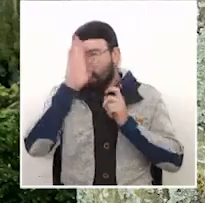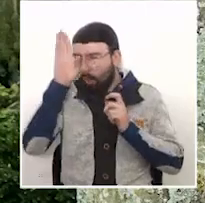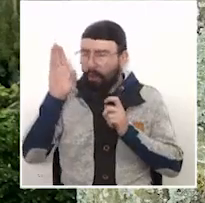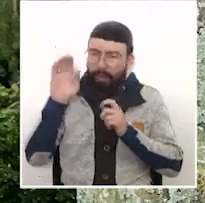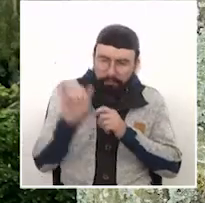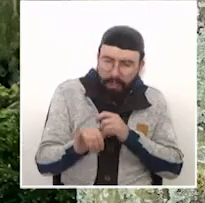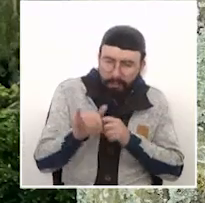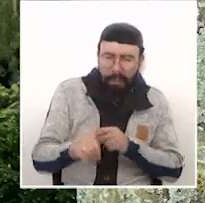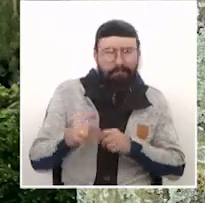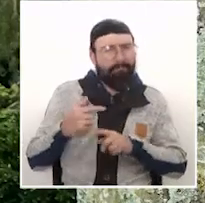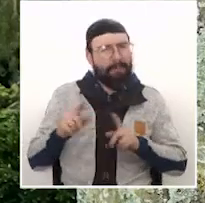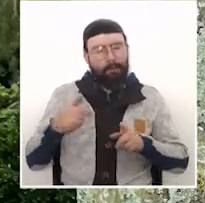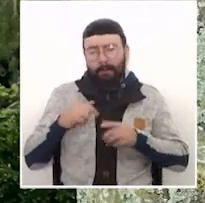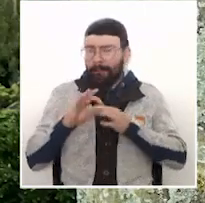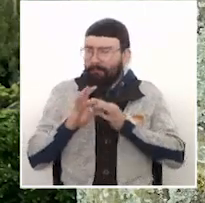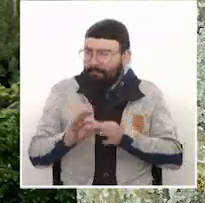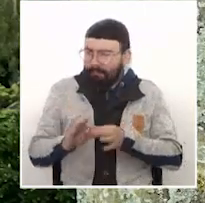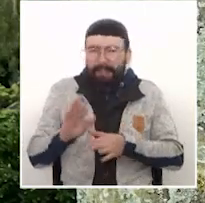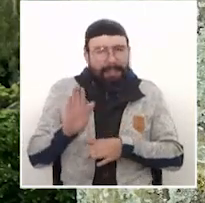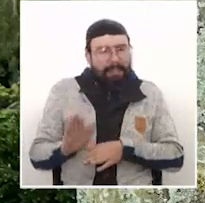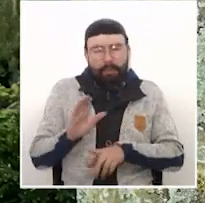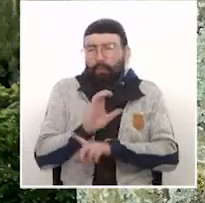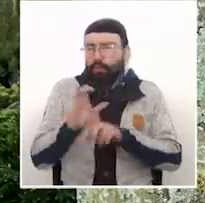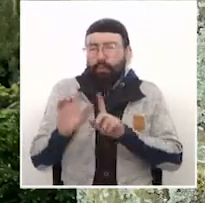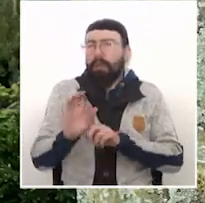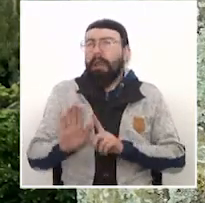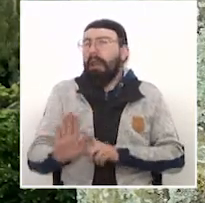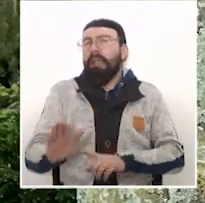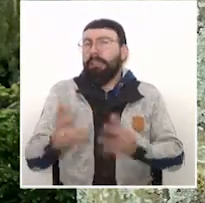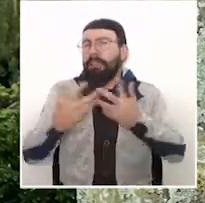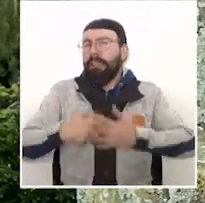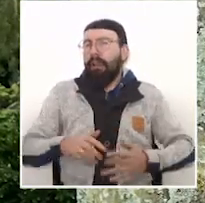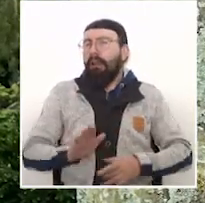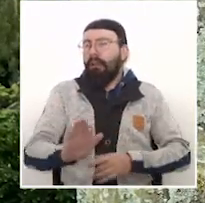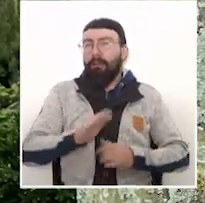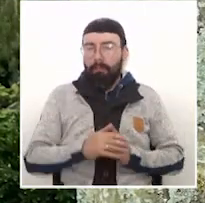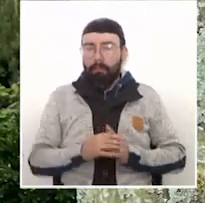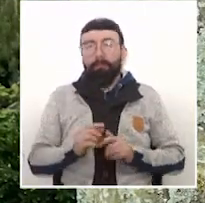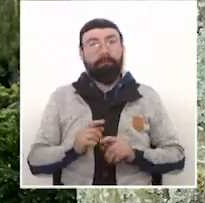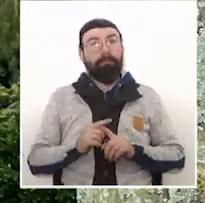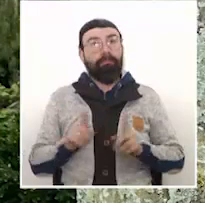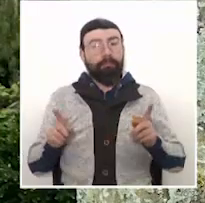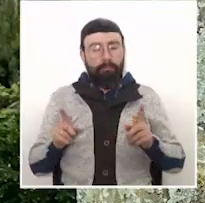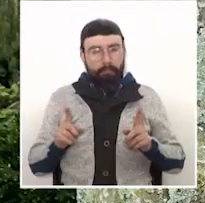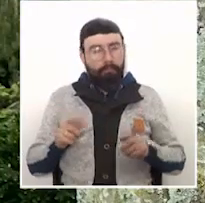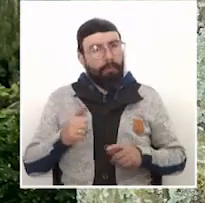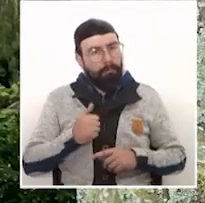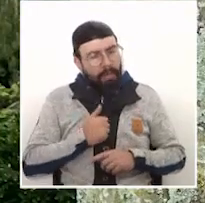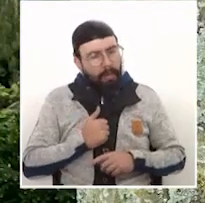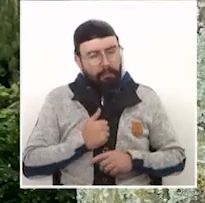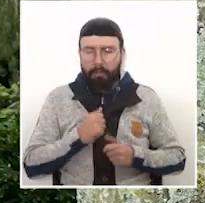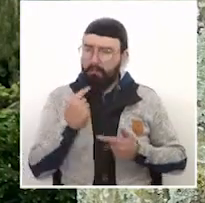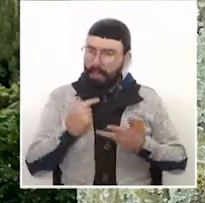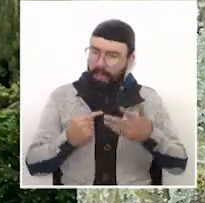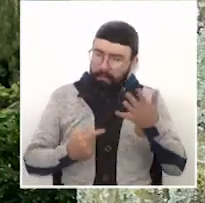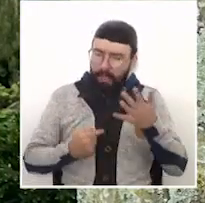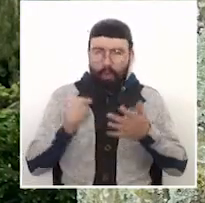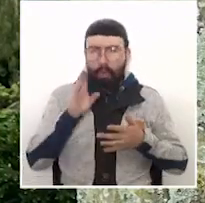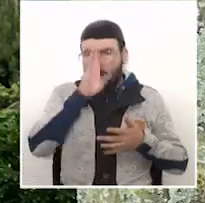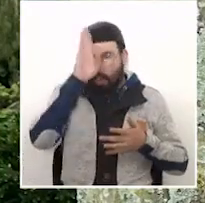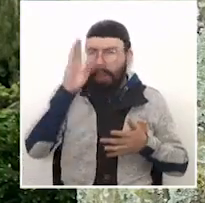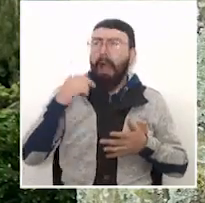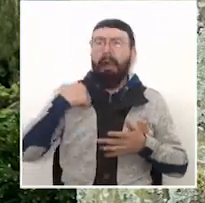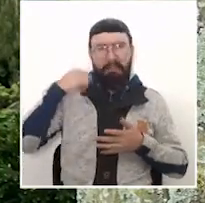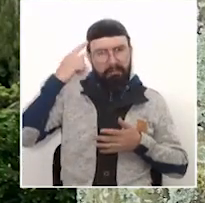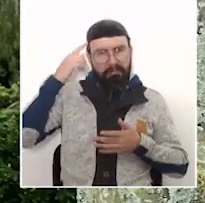como arraigadas en la cultura, en los sistemas. Pero también tenemos un propio sistema de creencias particular